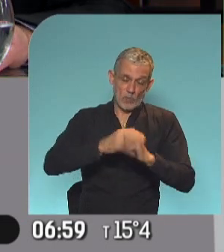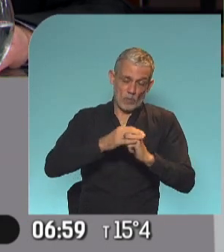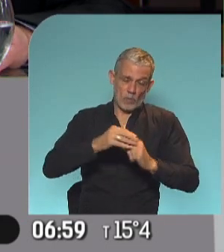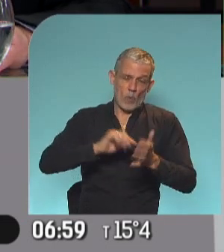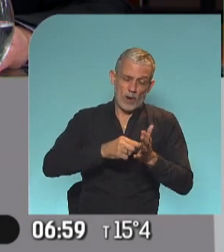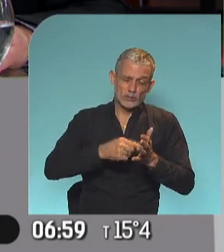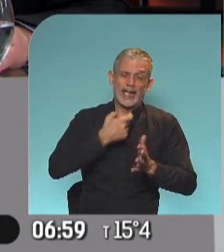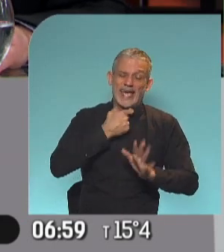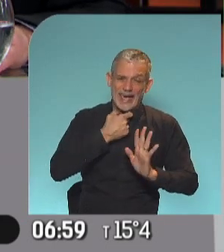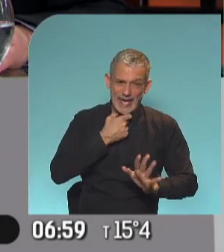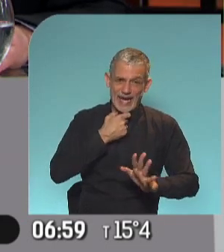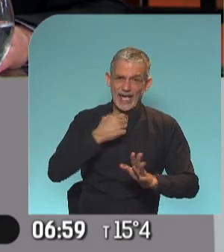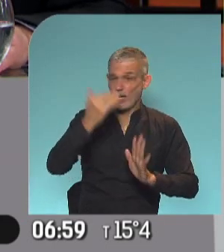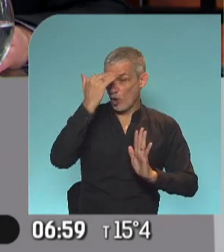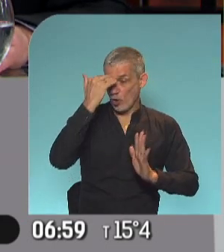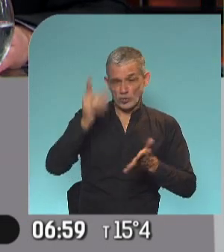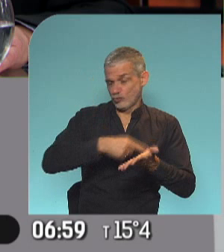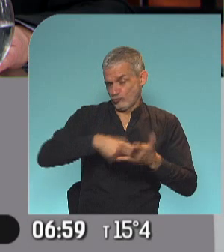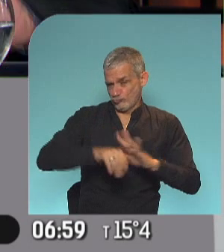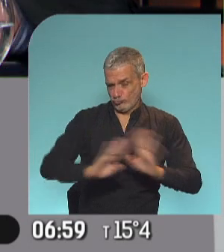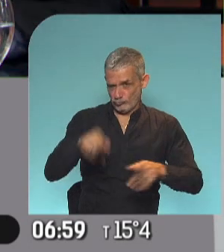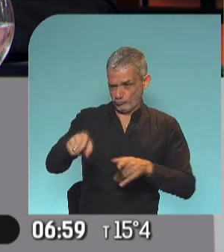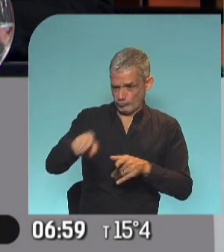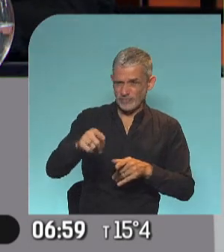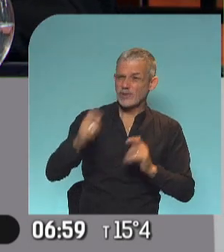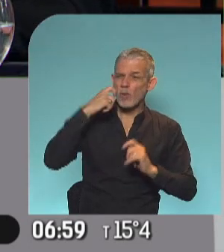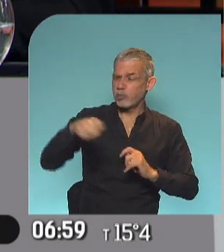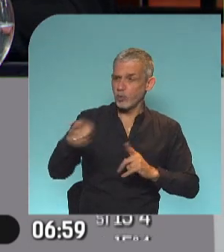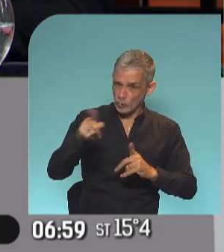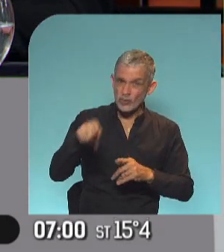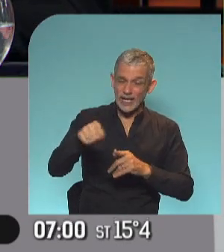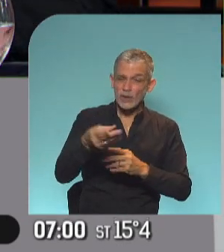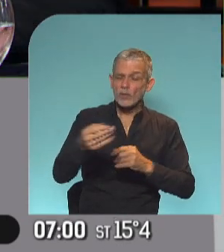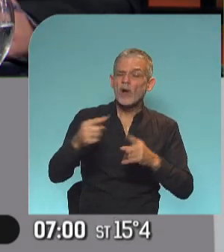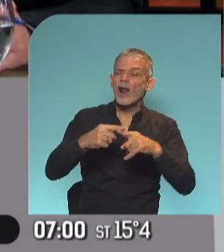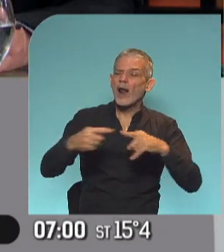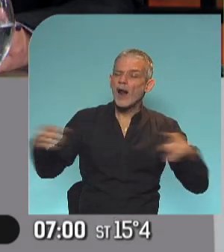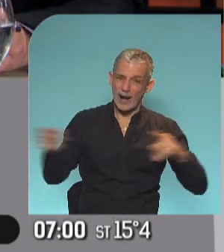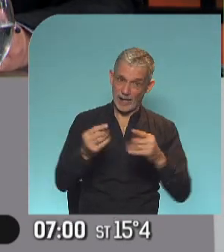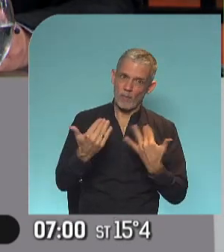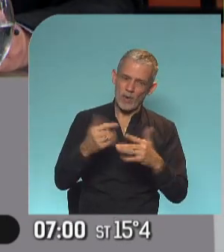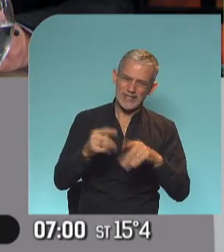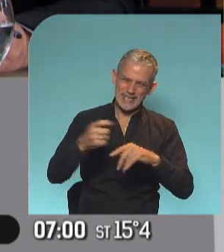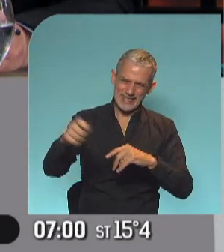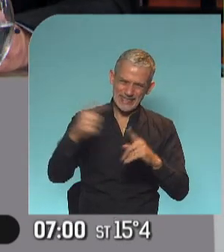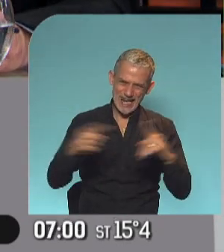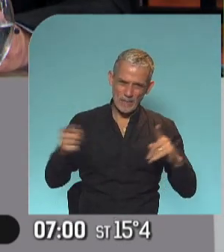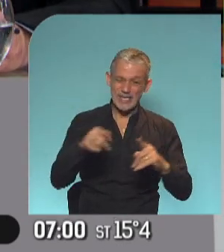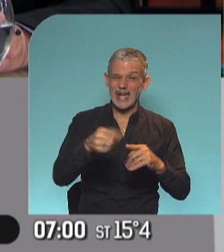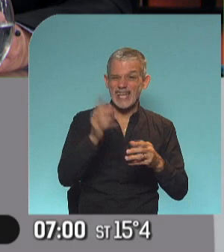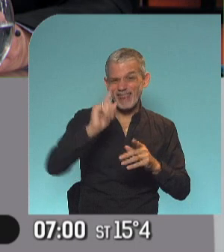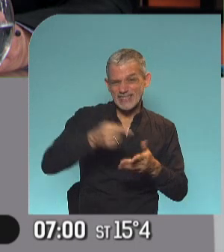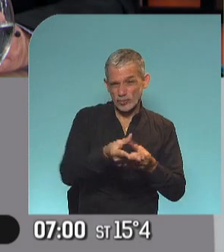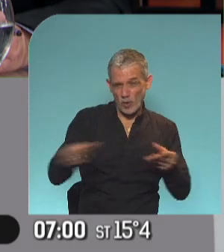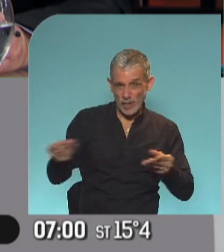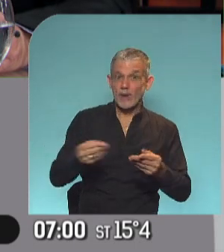de Buenos Aires, inconstitucional la decisión. Esto puede llevar mucho tiempo. En el entretanto, la Cava se queda sin